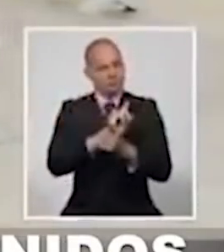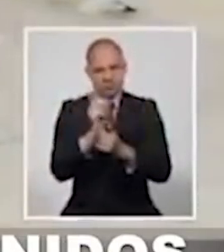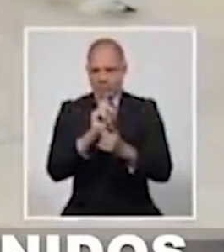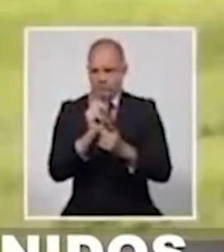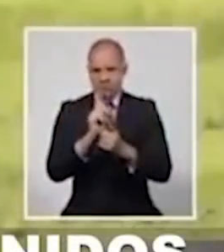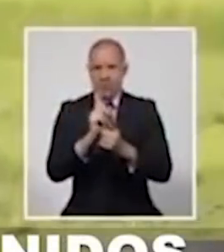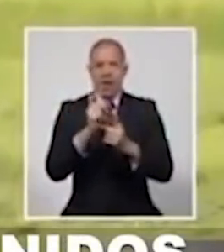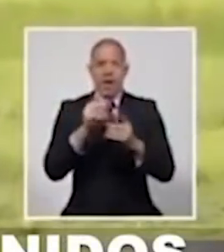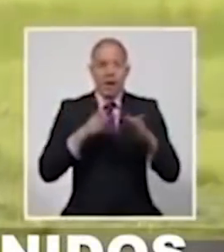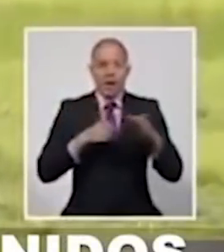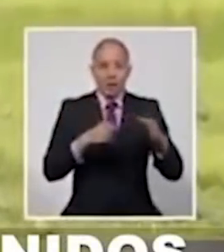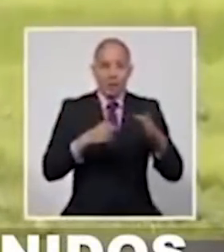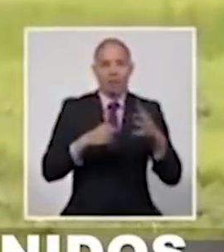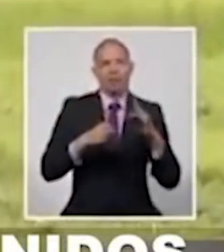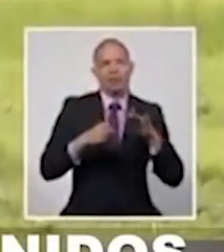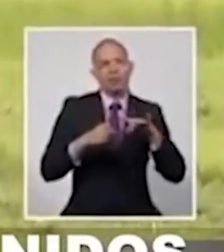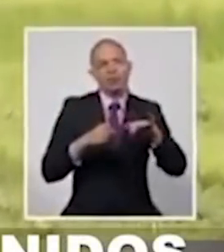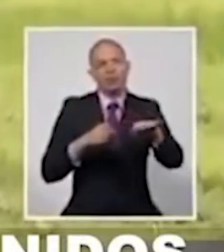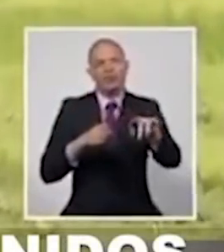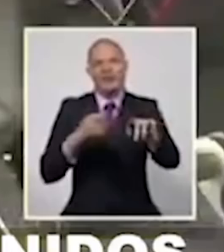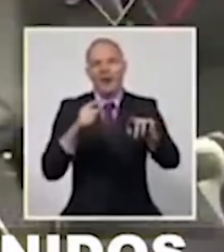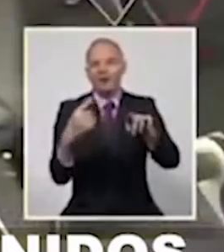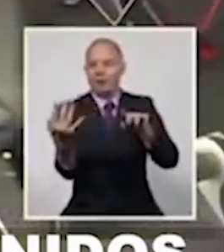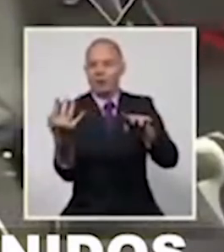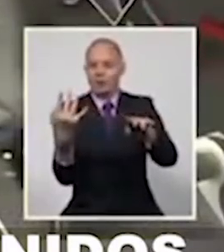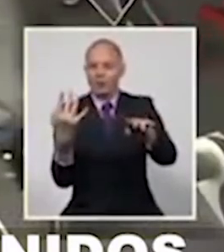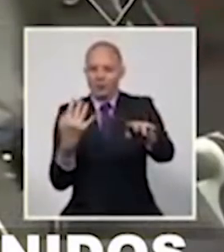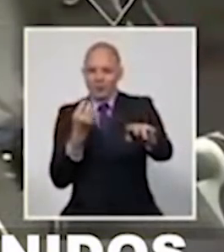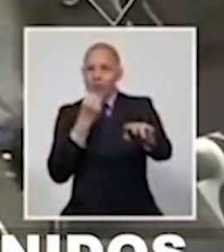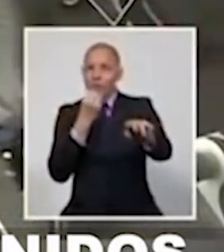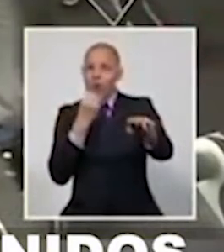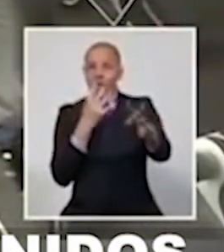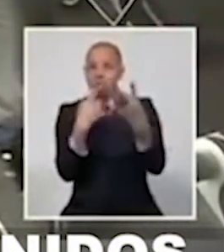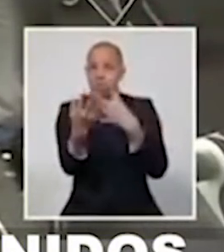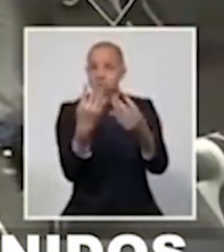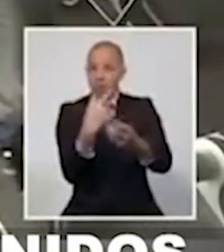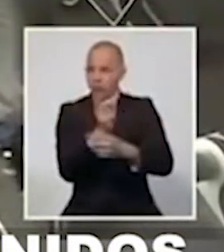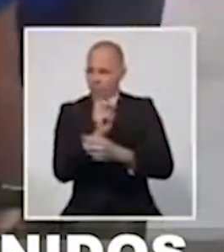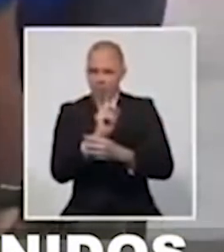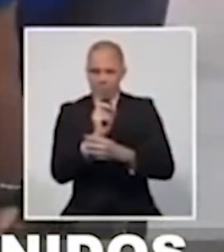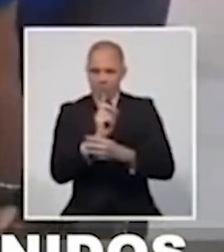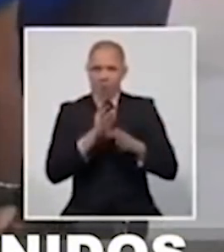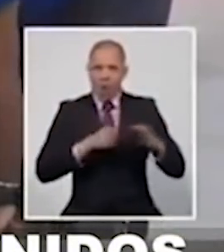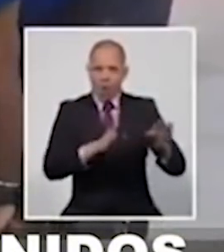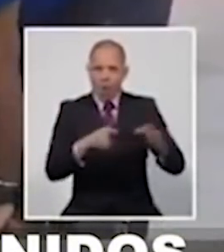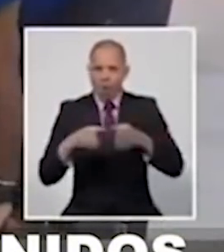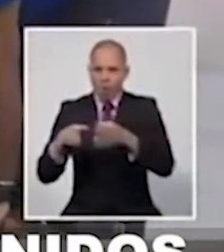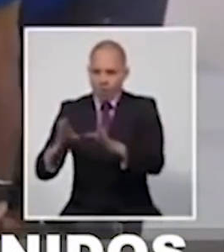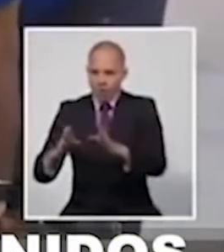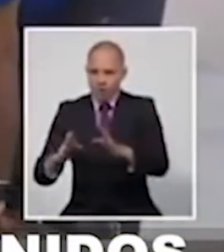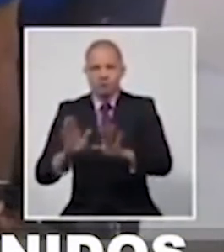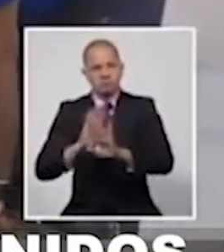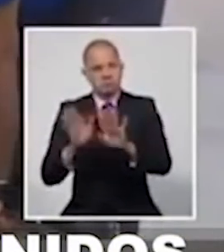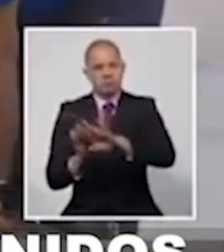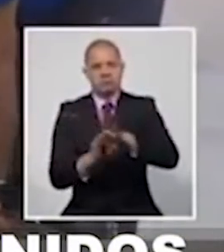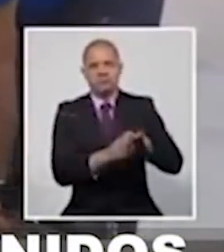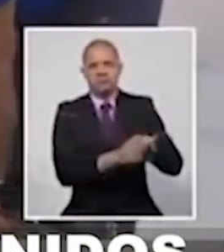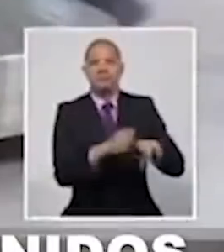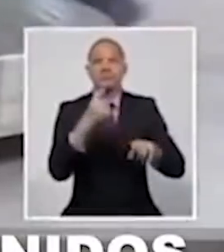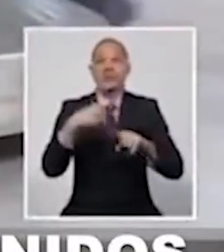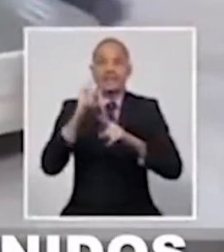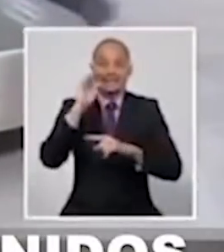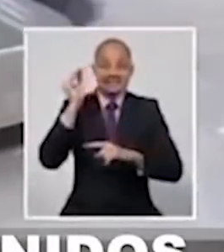vuelos que están previstos a Guyana. Todo esto llega en medio de grandes discusiones de los cubanos que se sienten que